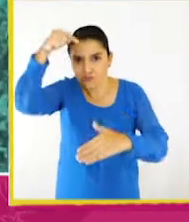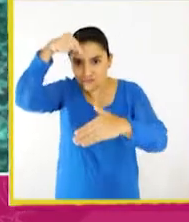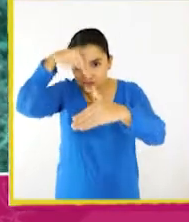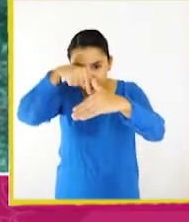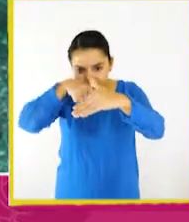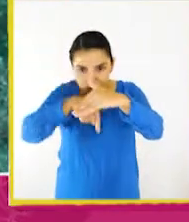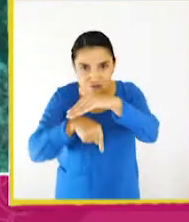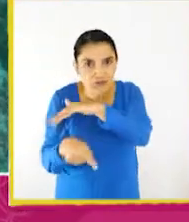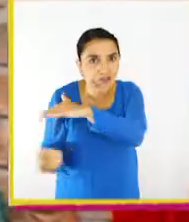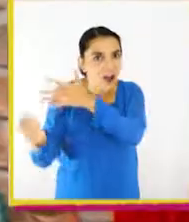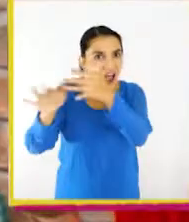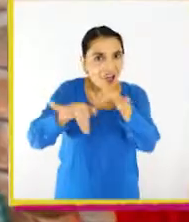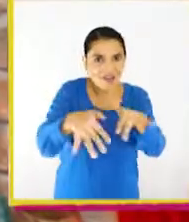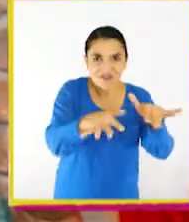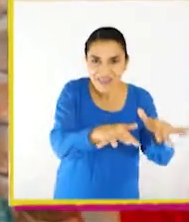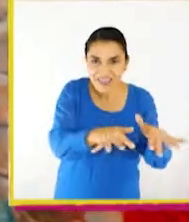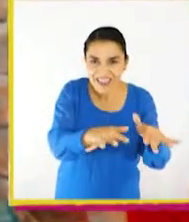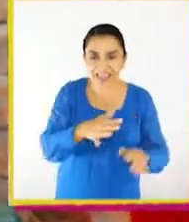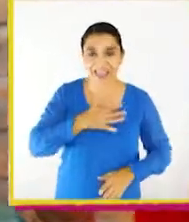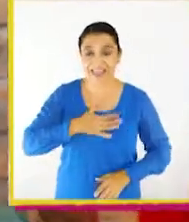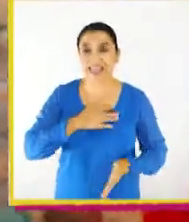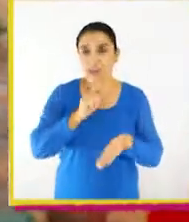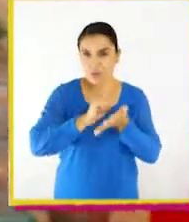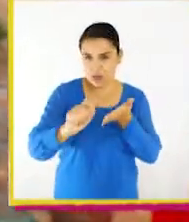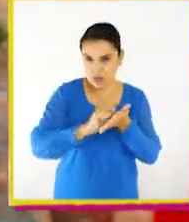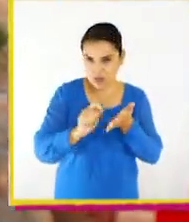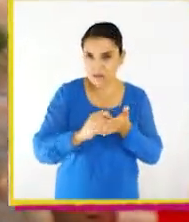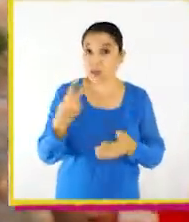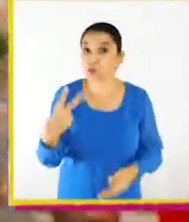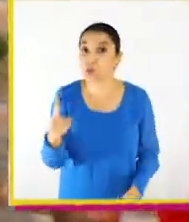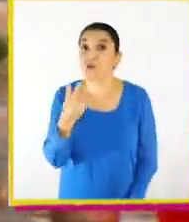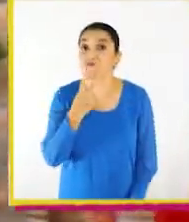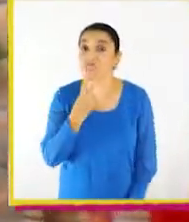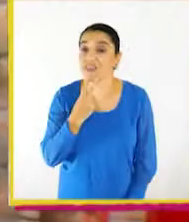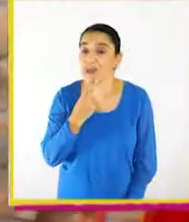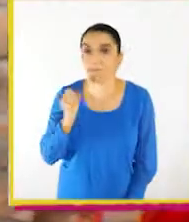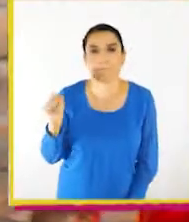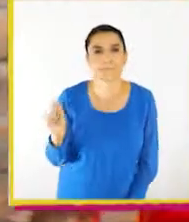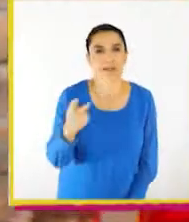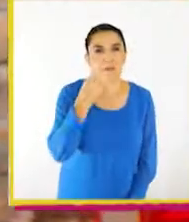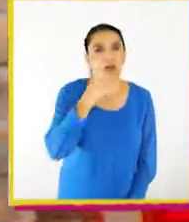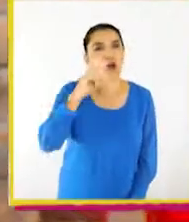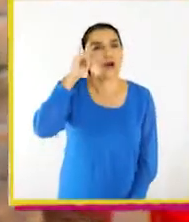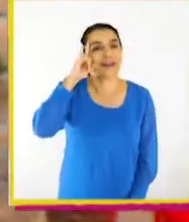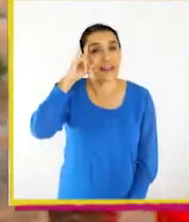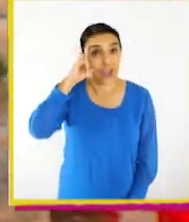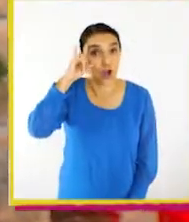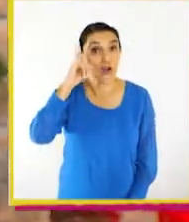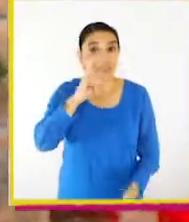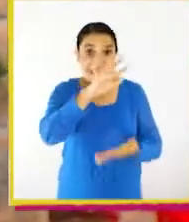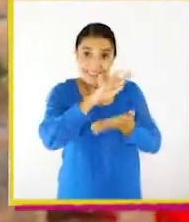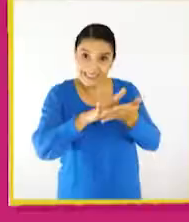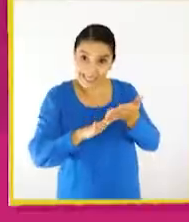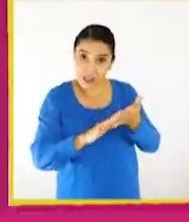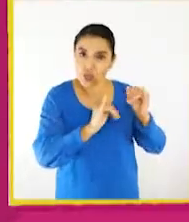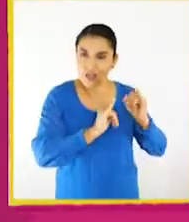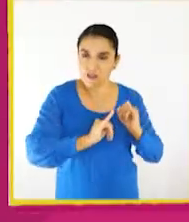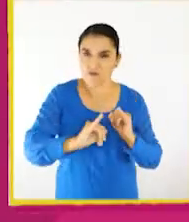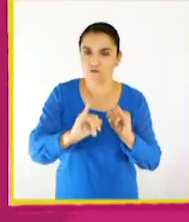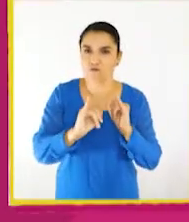lo más profundo del océano. Pero si queremos escribir una biografía sobre Jacques Cousteau, primero debemos recordar que este tipo de